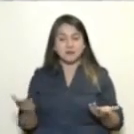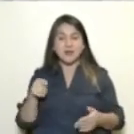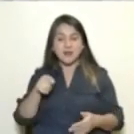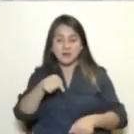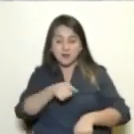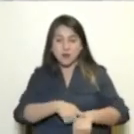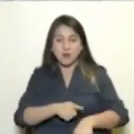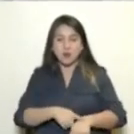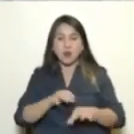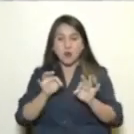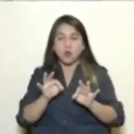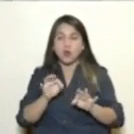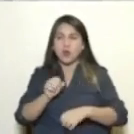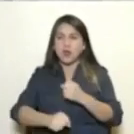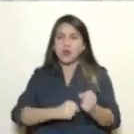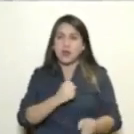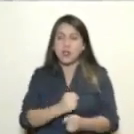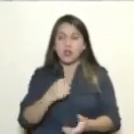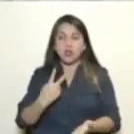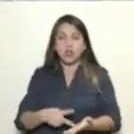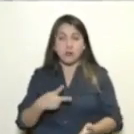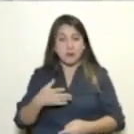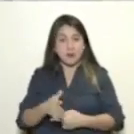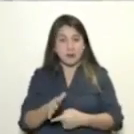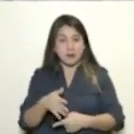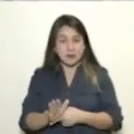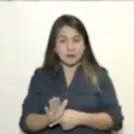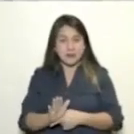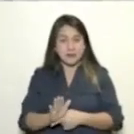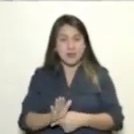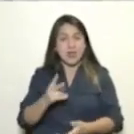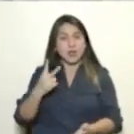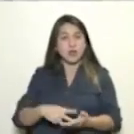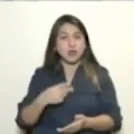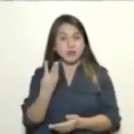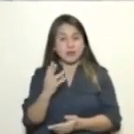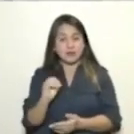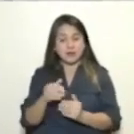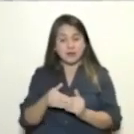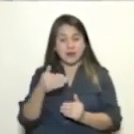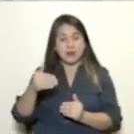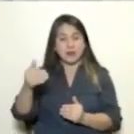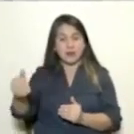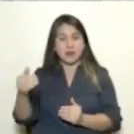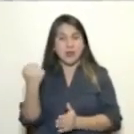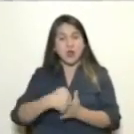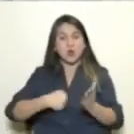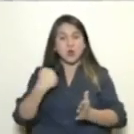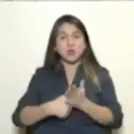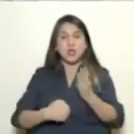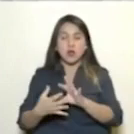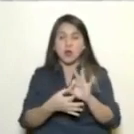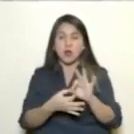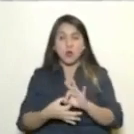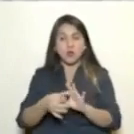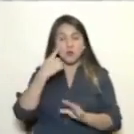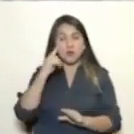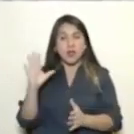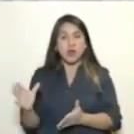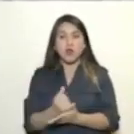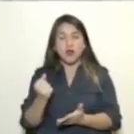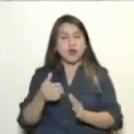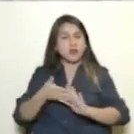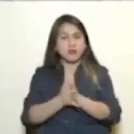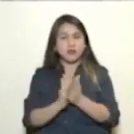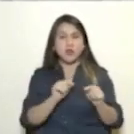ese momento, el año 2015, al 2030, vamos a luchar conjunto para llegar a todo